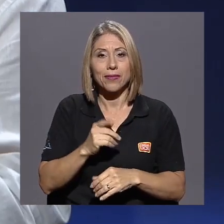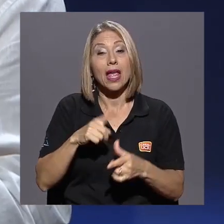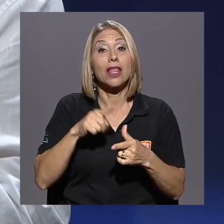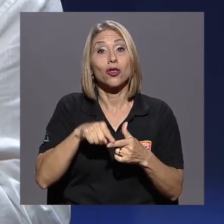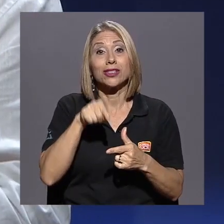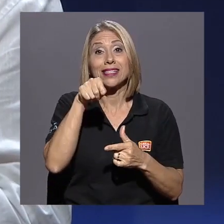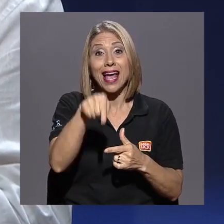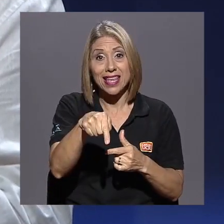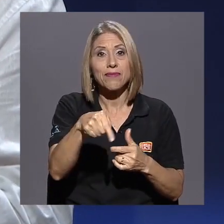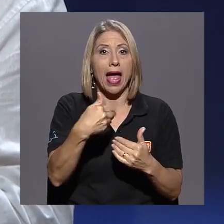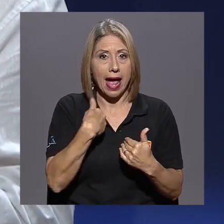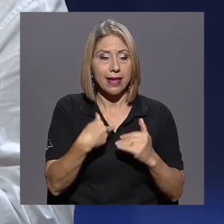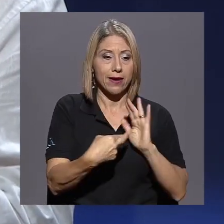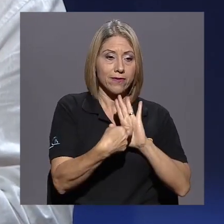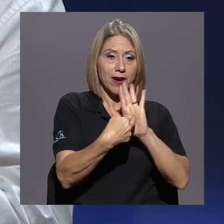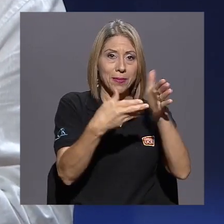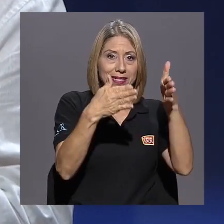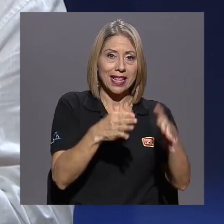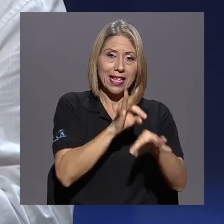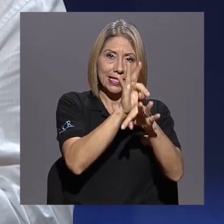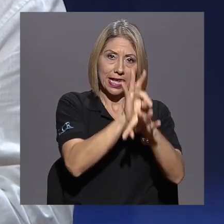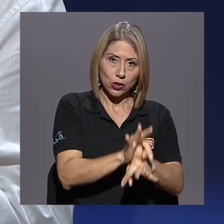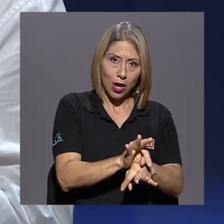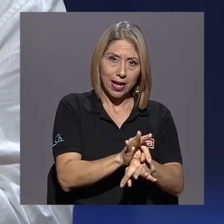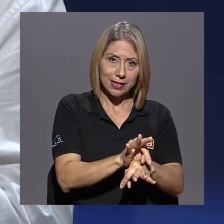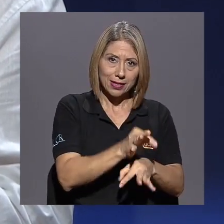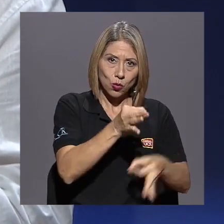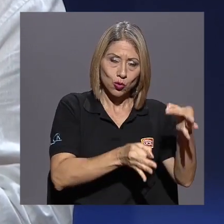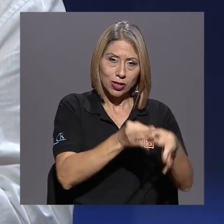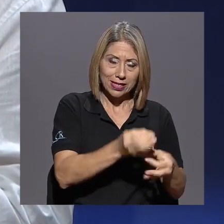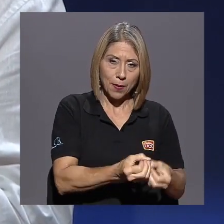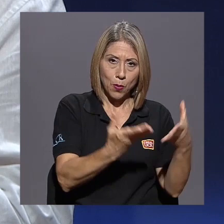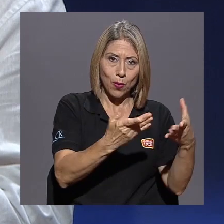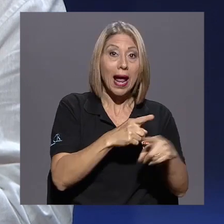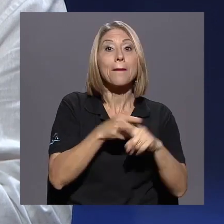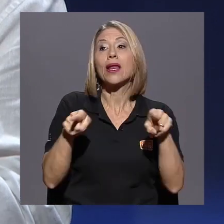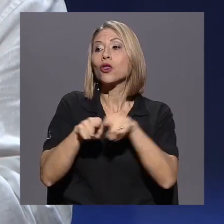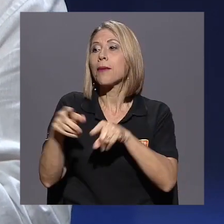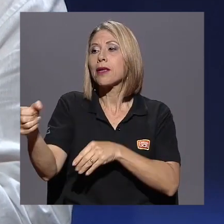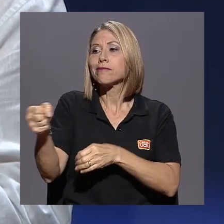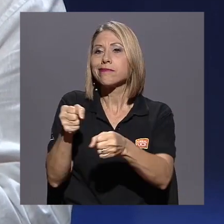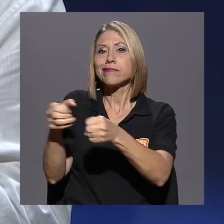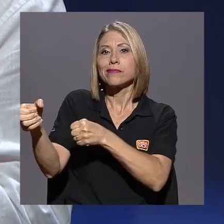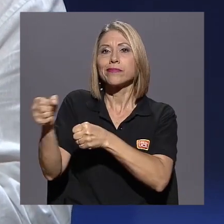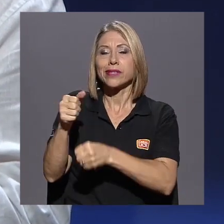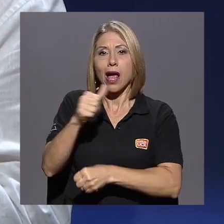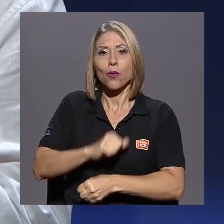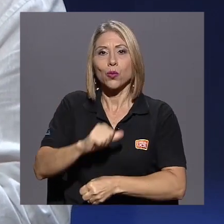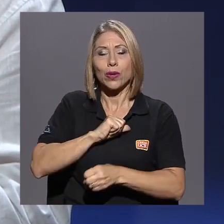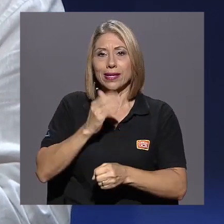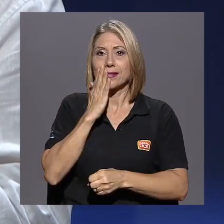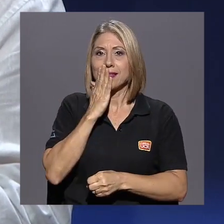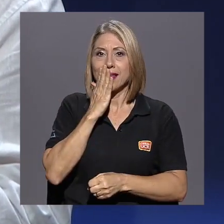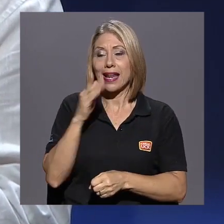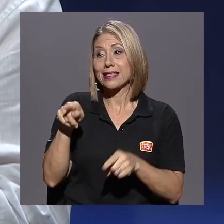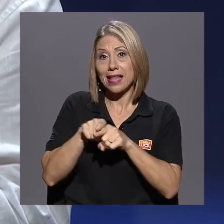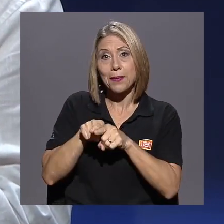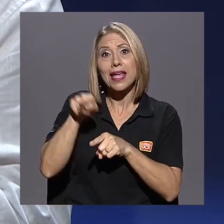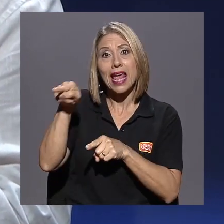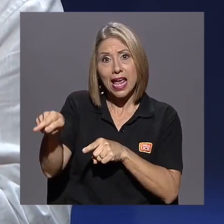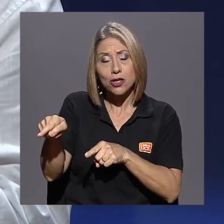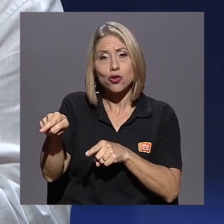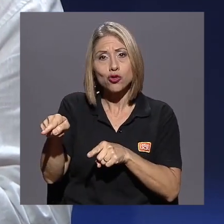representantes tradicionales de la justicia pero también hay autoridades indígenas que también interpretan la